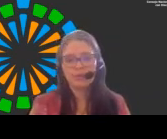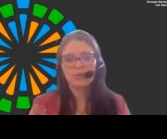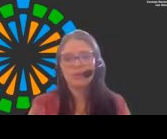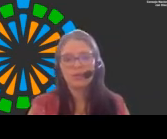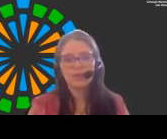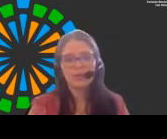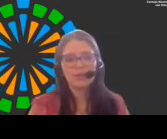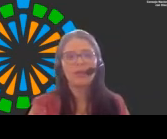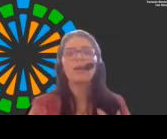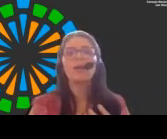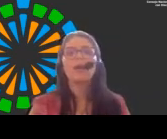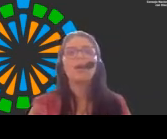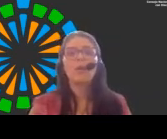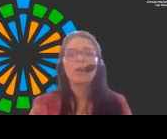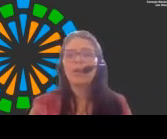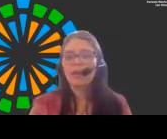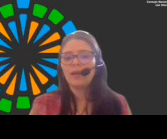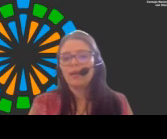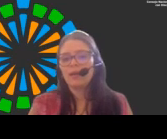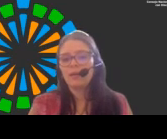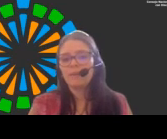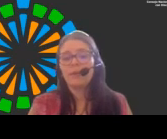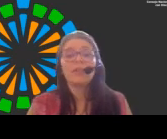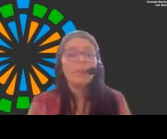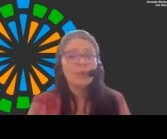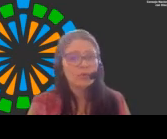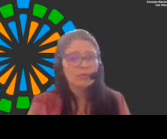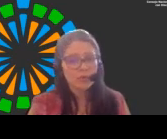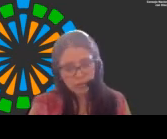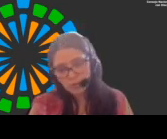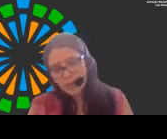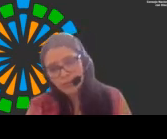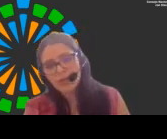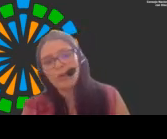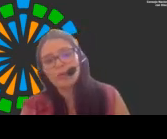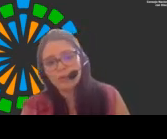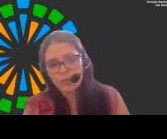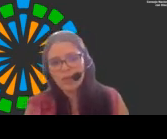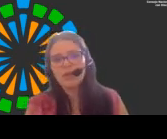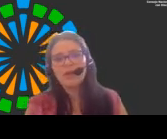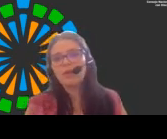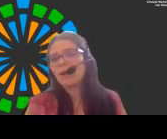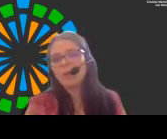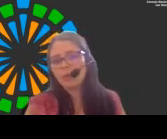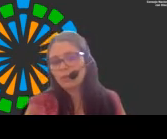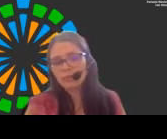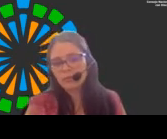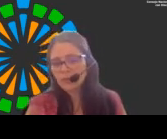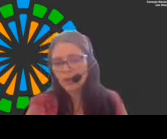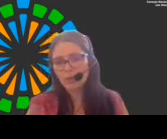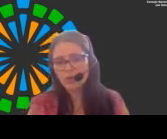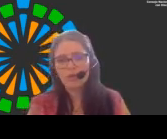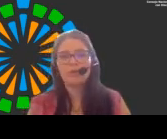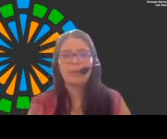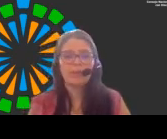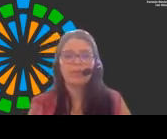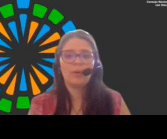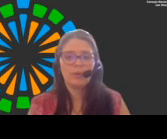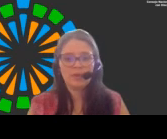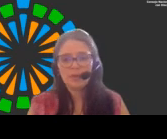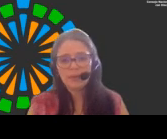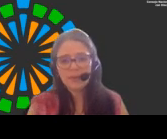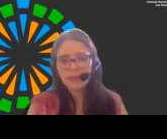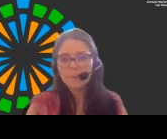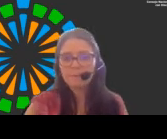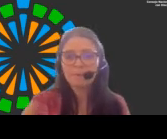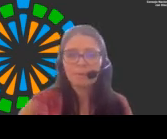atendamos personas con discapacidad o que vayamos nosotros mismos a consumir de algún negocio de alguna